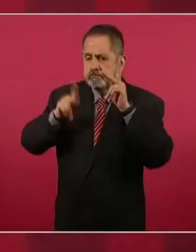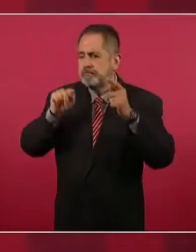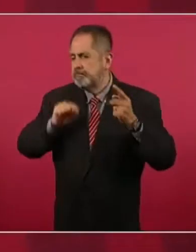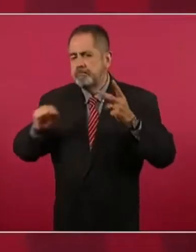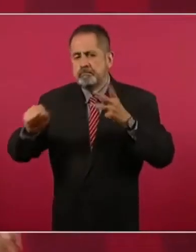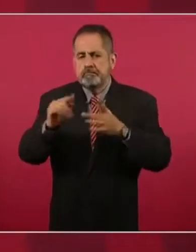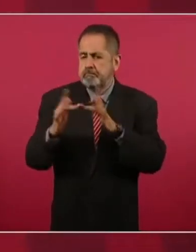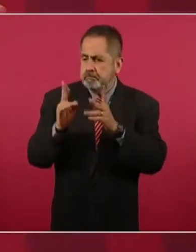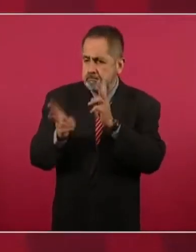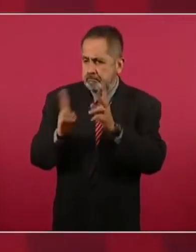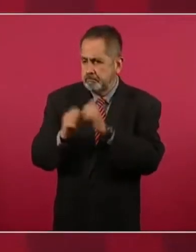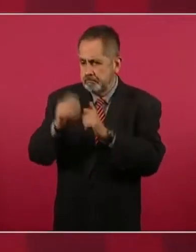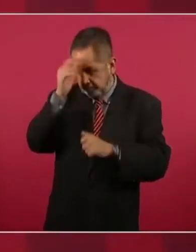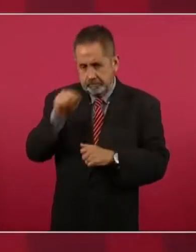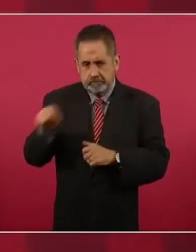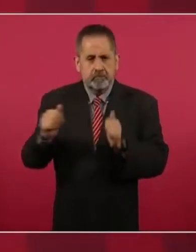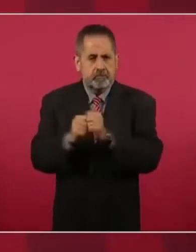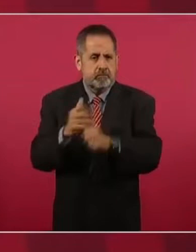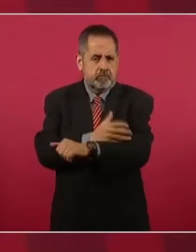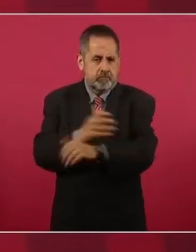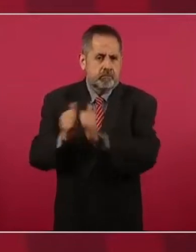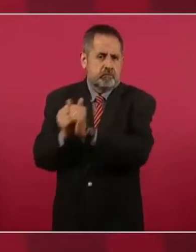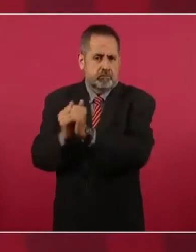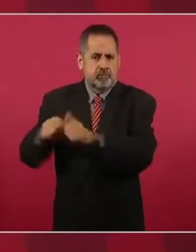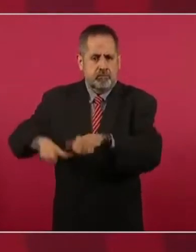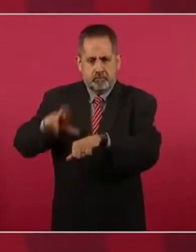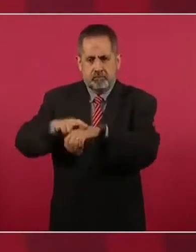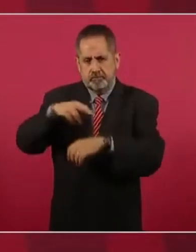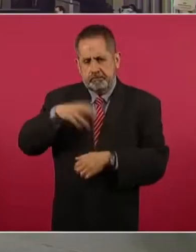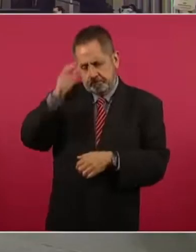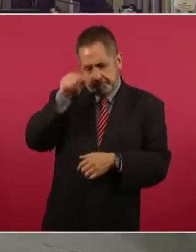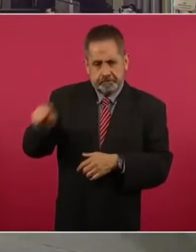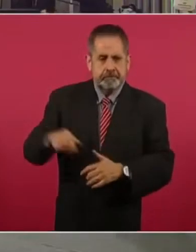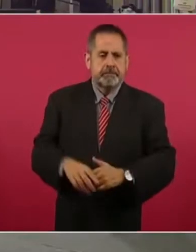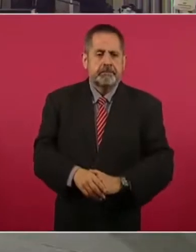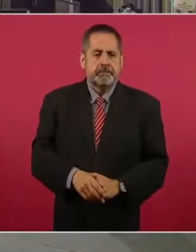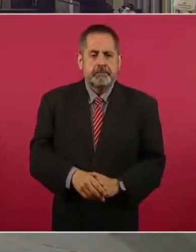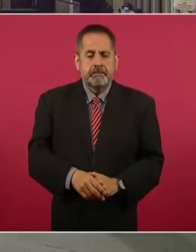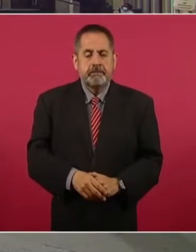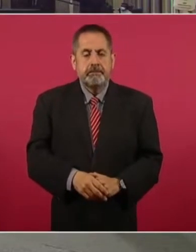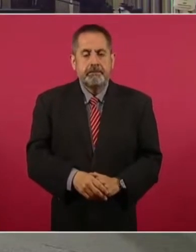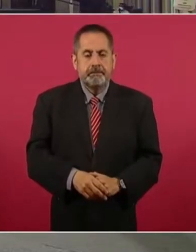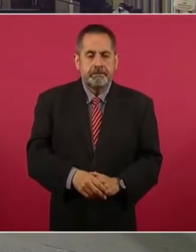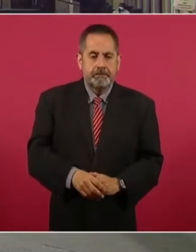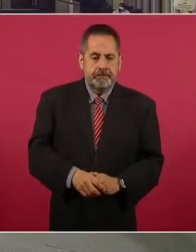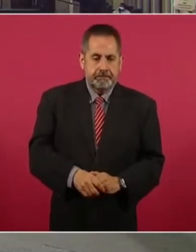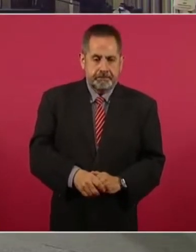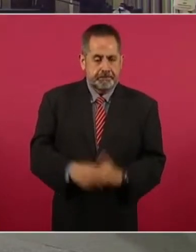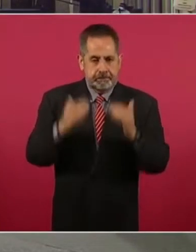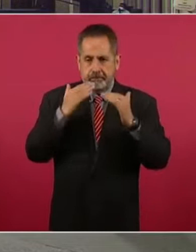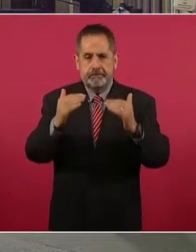vamos en compañía del gobernador de Querétaro. Claro, sí, gracias. Muy bien.